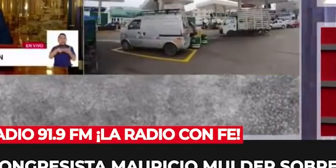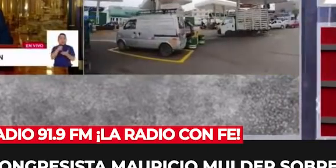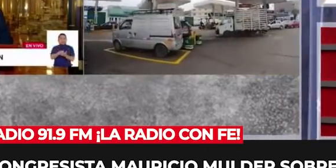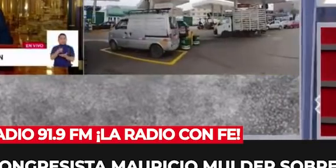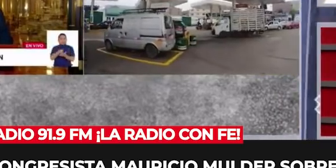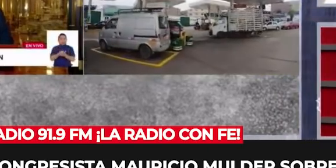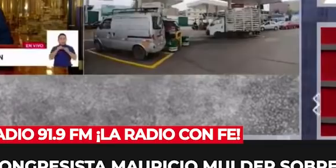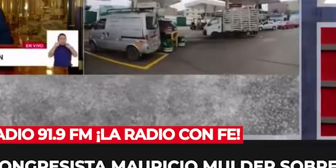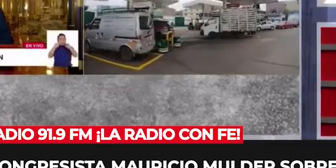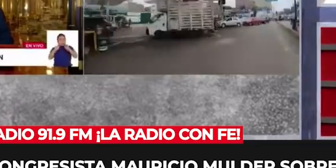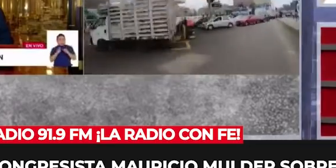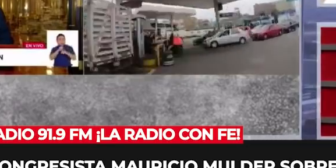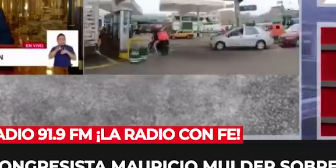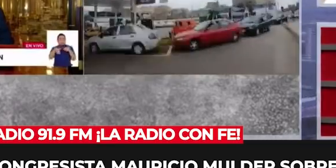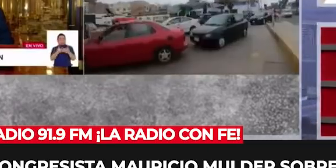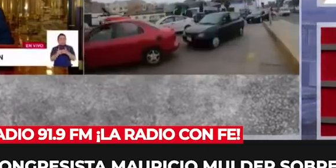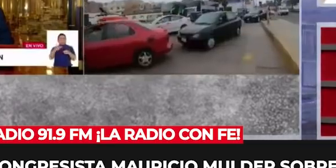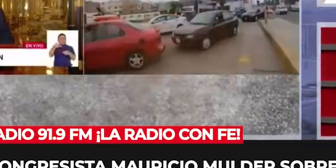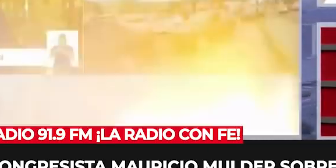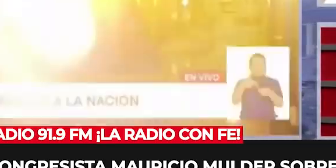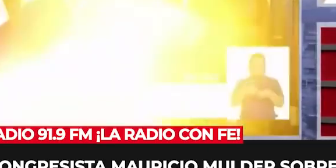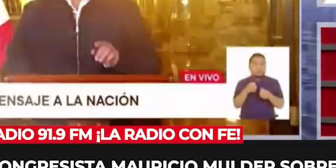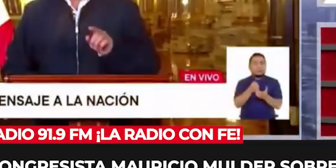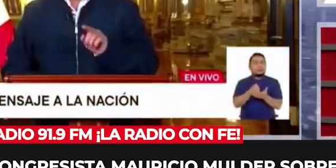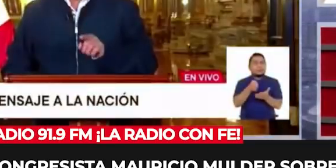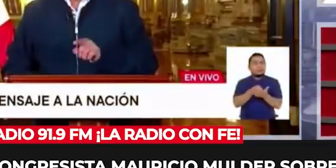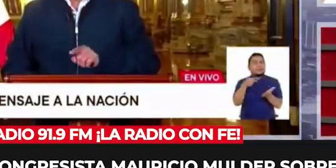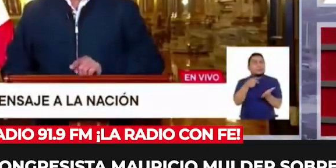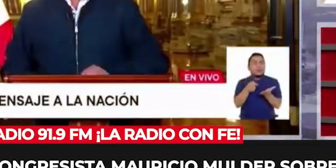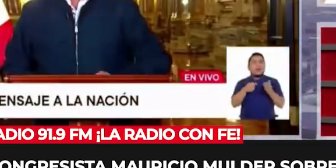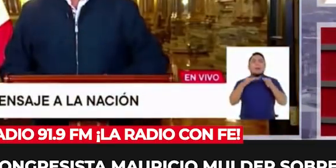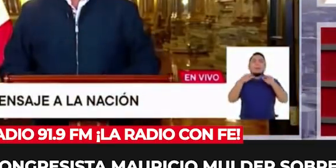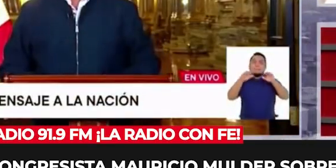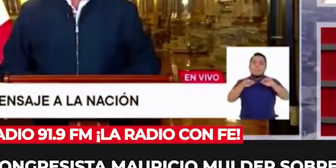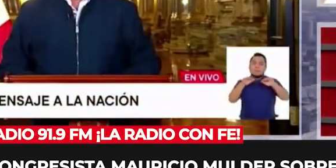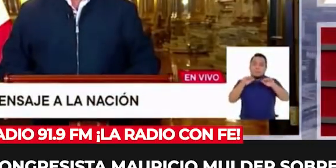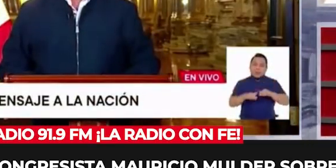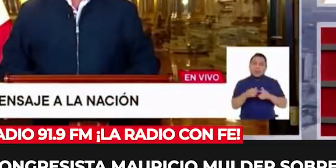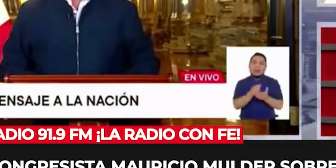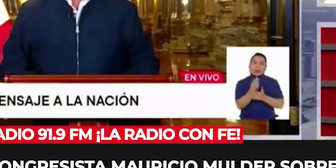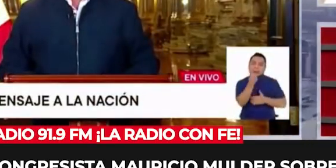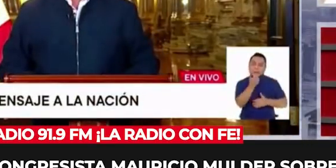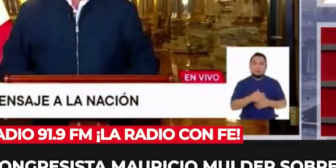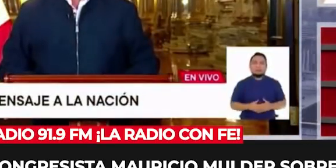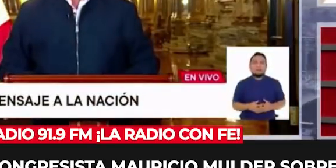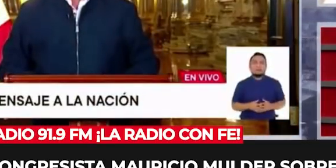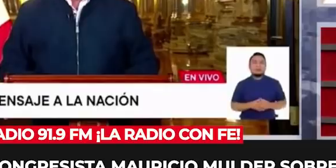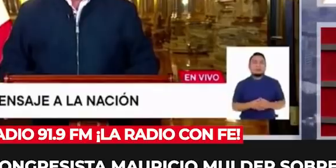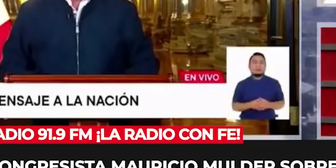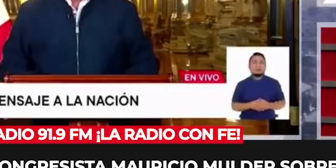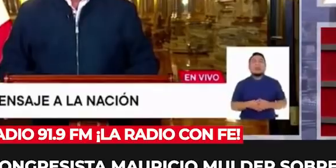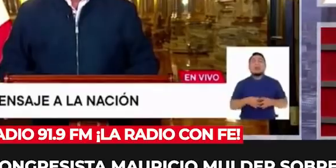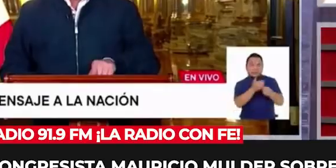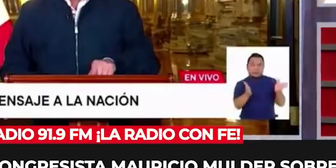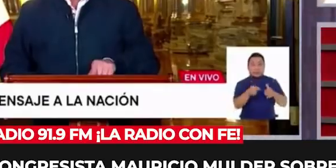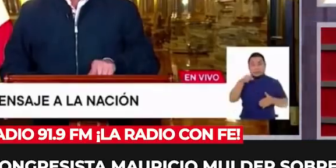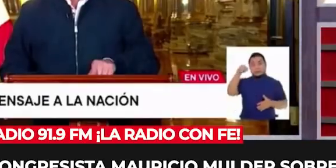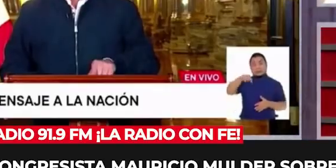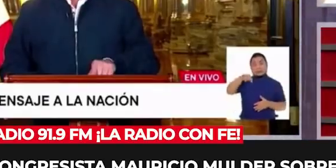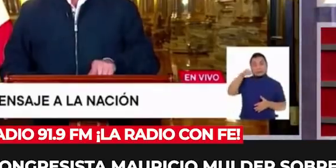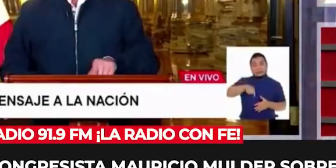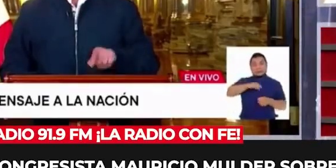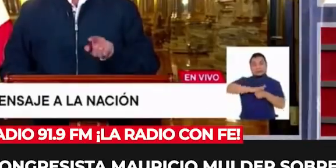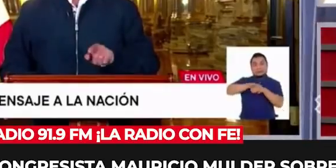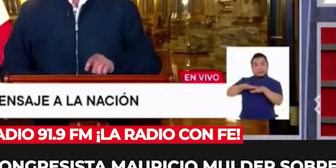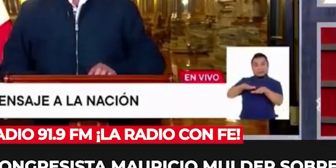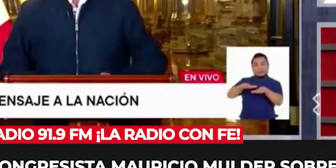Lo que pasa es que el conglomerado que ha llevado a Castillo al poder está compuesto por